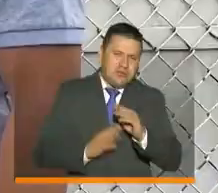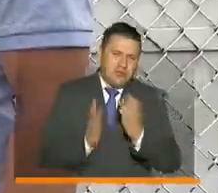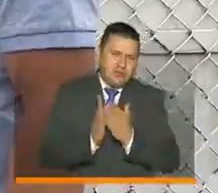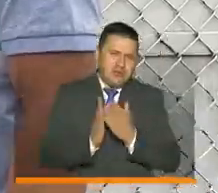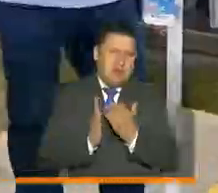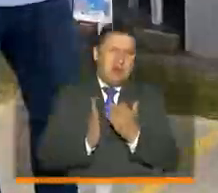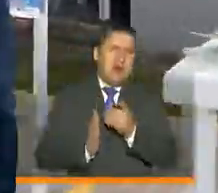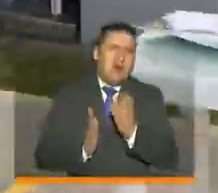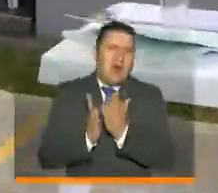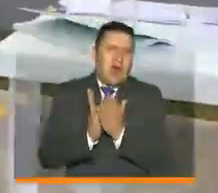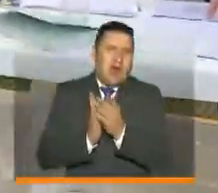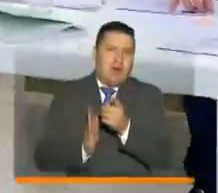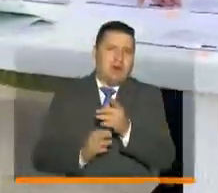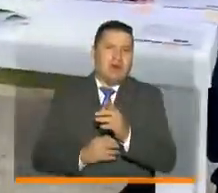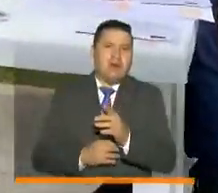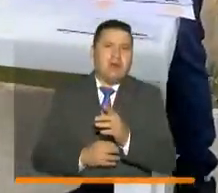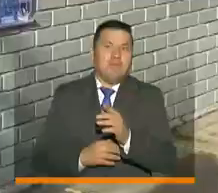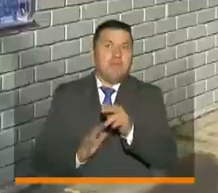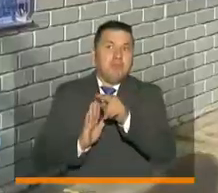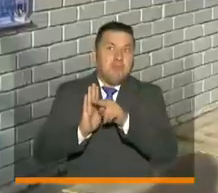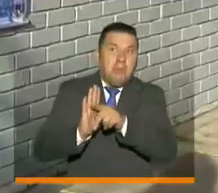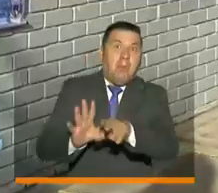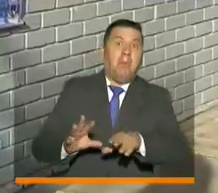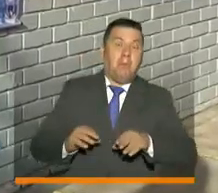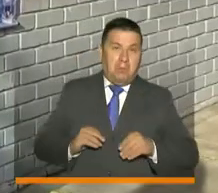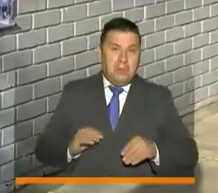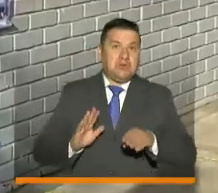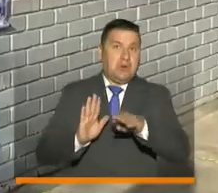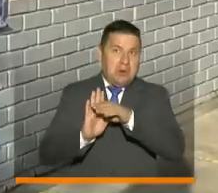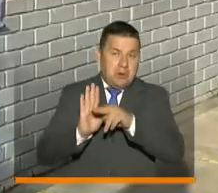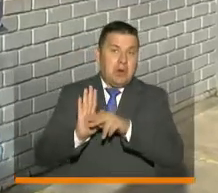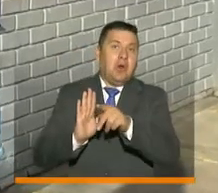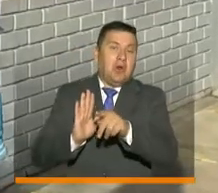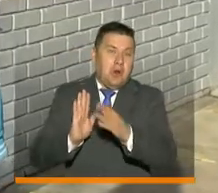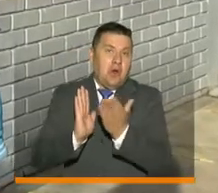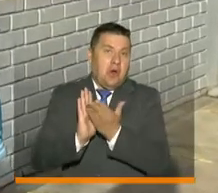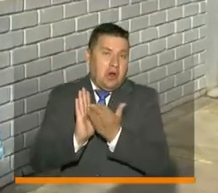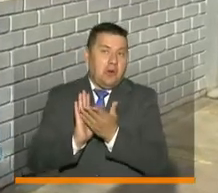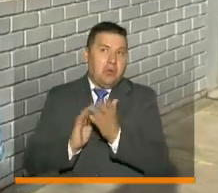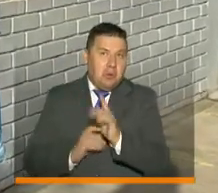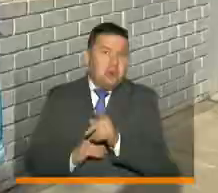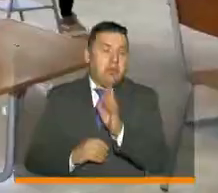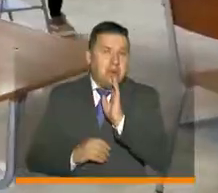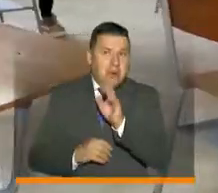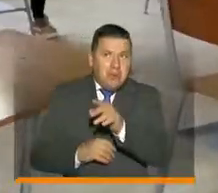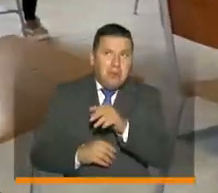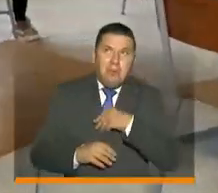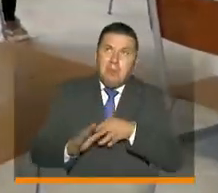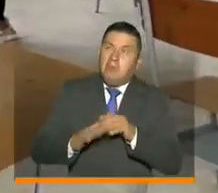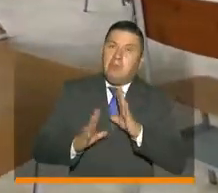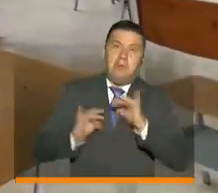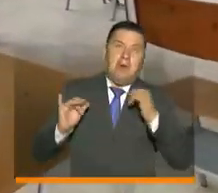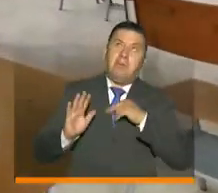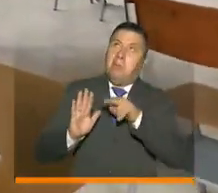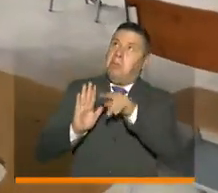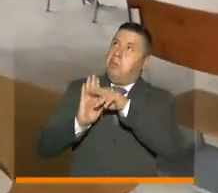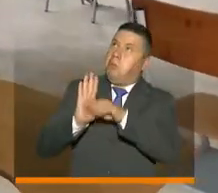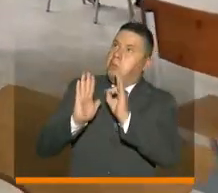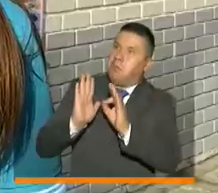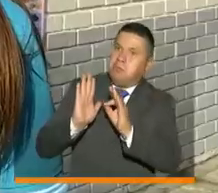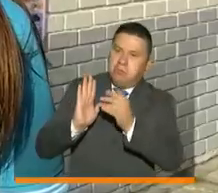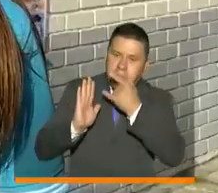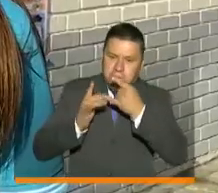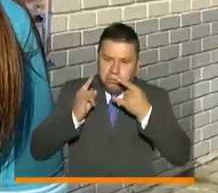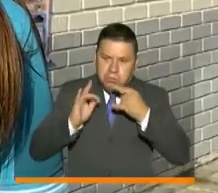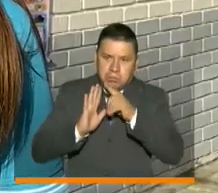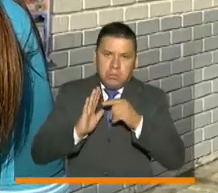los protocolos. Me siento muy feliz de estar otra vez en la institución, ya que tiene todas las medidas de seguridad. Y pues bien, por volver al